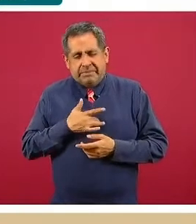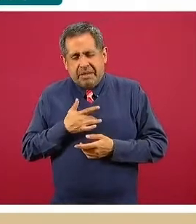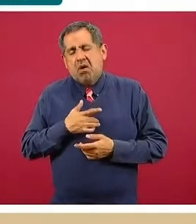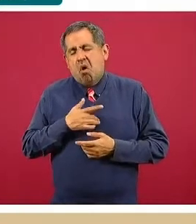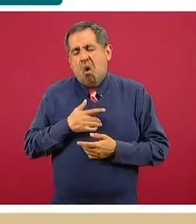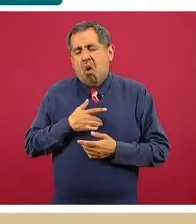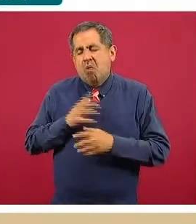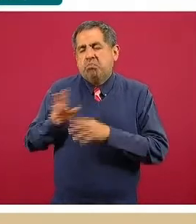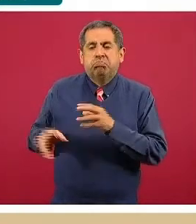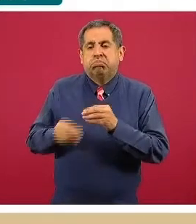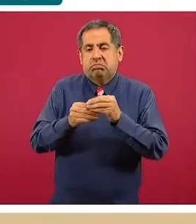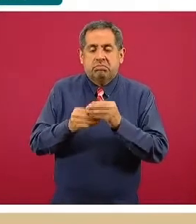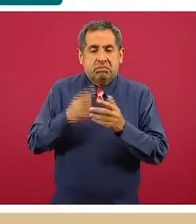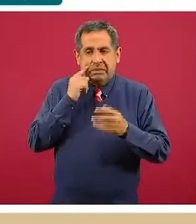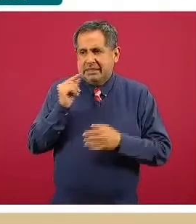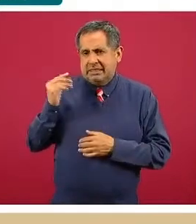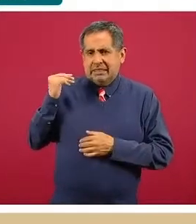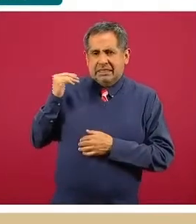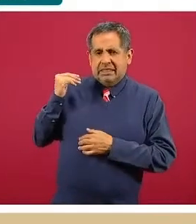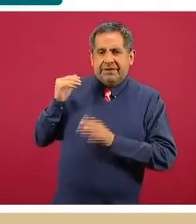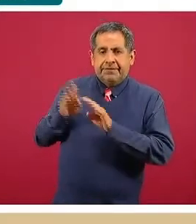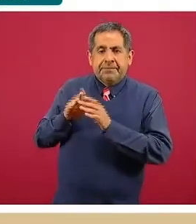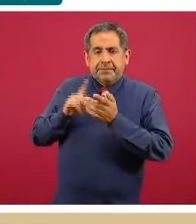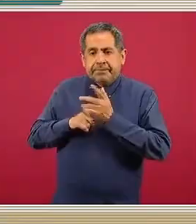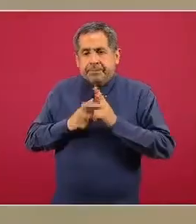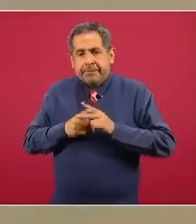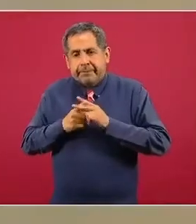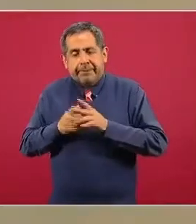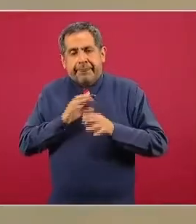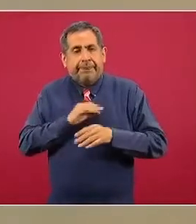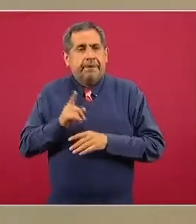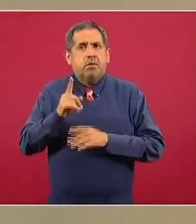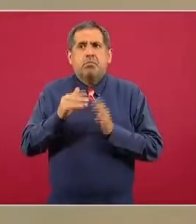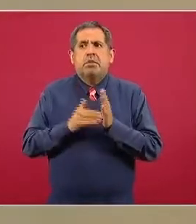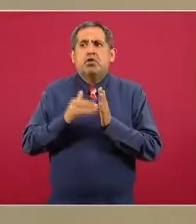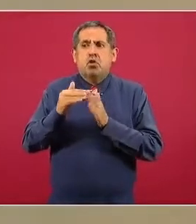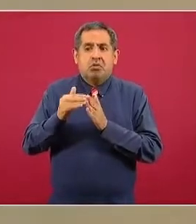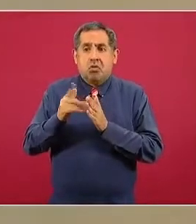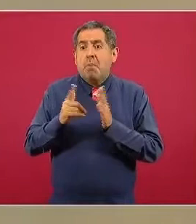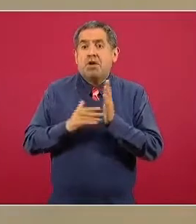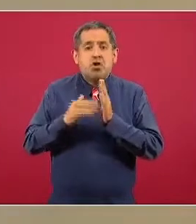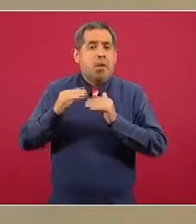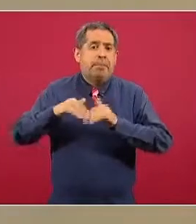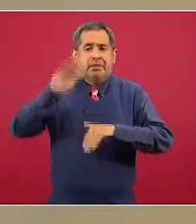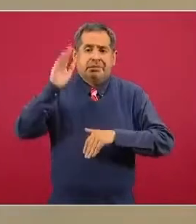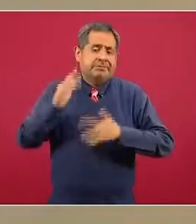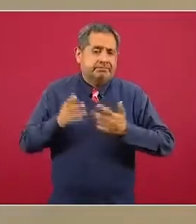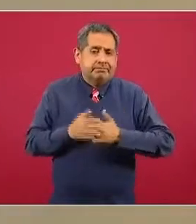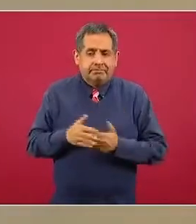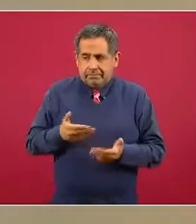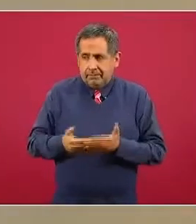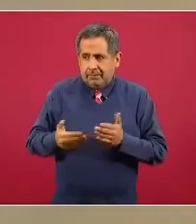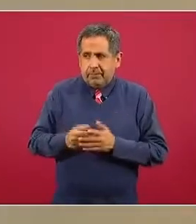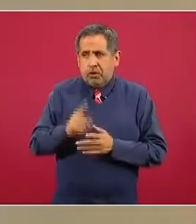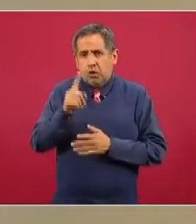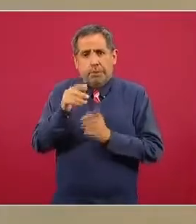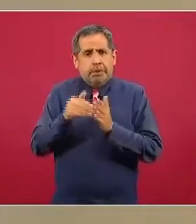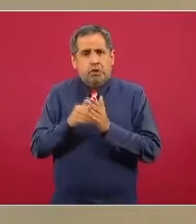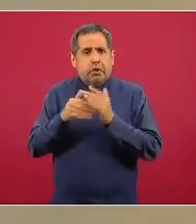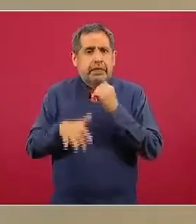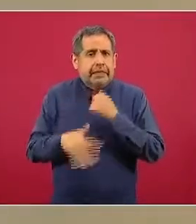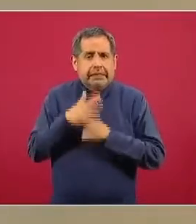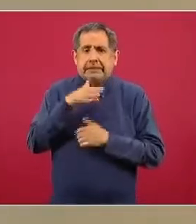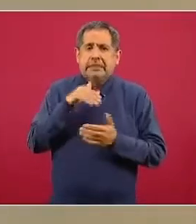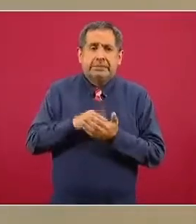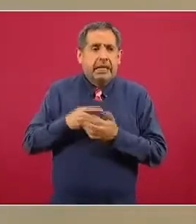y veíamos ya hace algunos días que esta estimación superaba el 1.000.000 de casos. Para el día de hoy casi